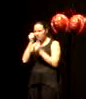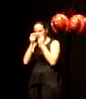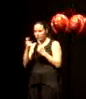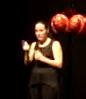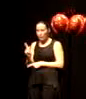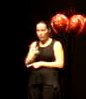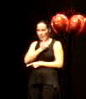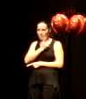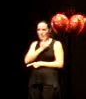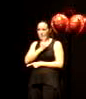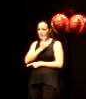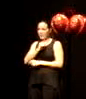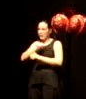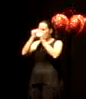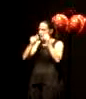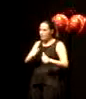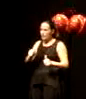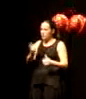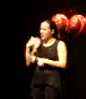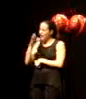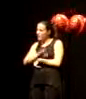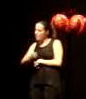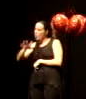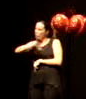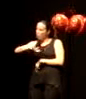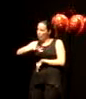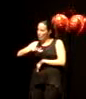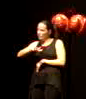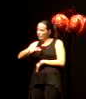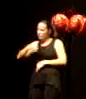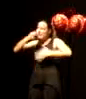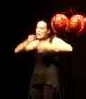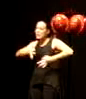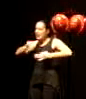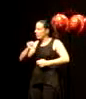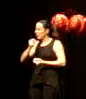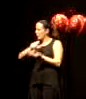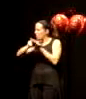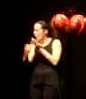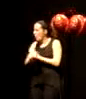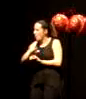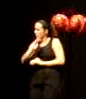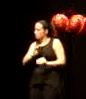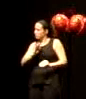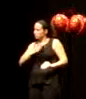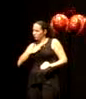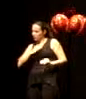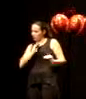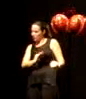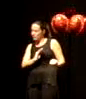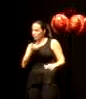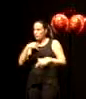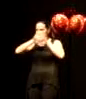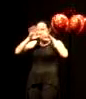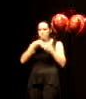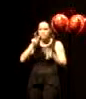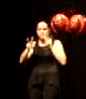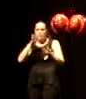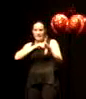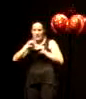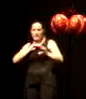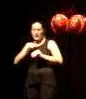se desplaza la forma de concebir el niño. El niño tiene una realidad, tiene un lenguaje, tiene una forma de concebir el mundo, tiene una